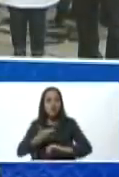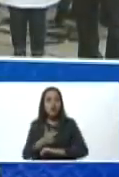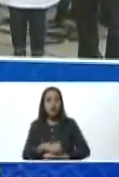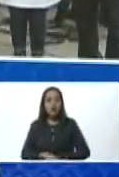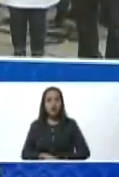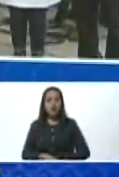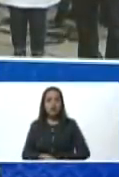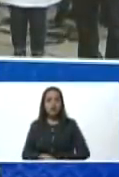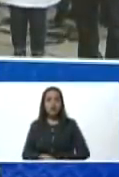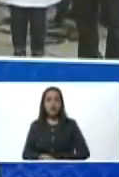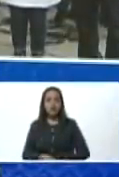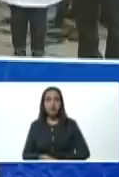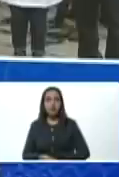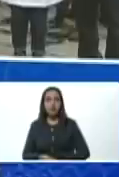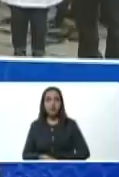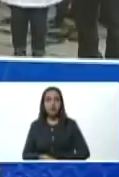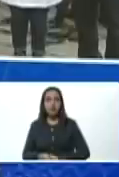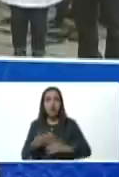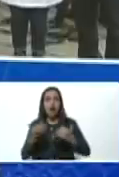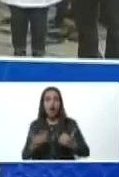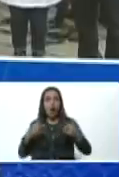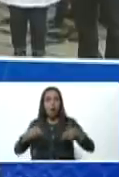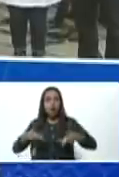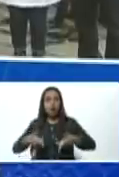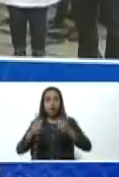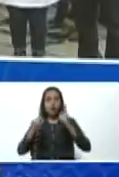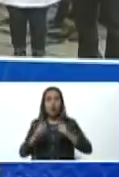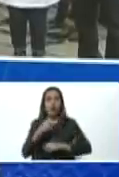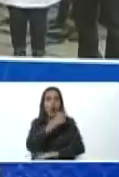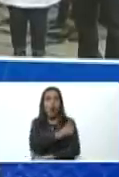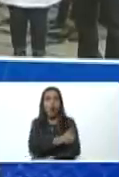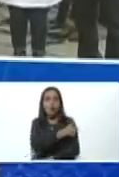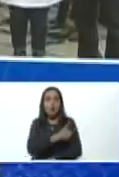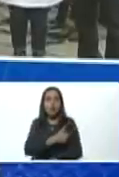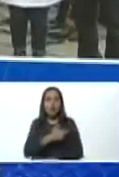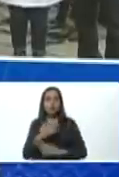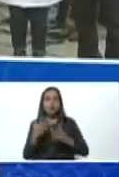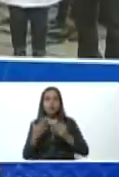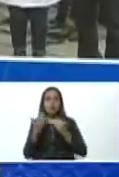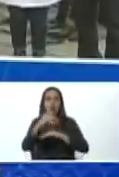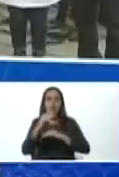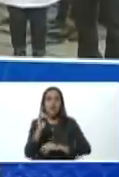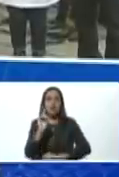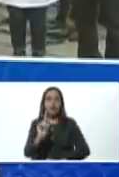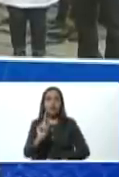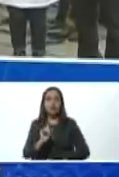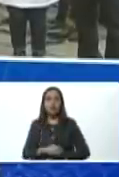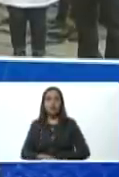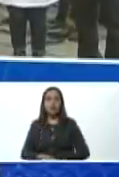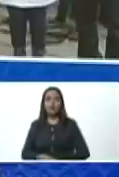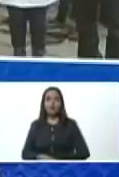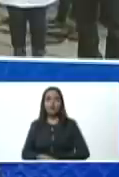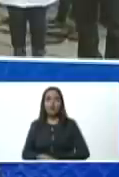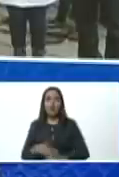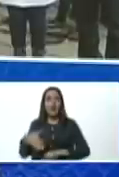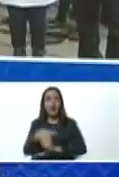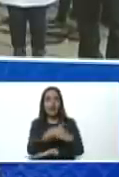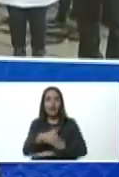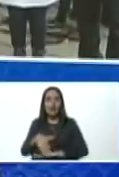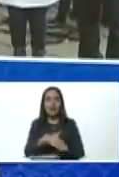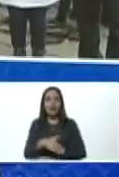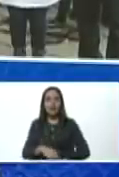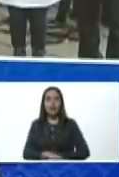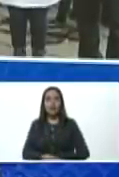Yelitze Santaella vamos a inaugurar un hospital tipo 1 en la calle Félix